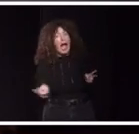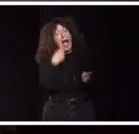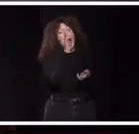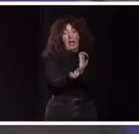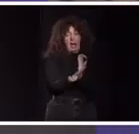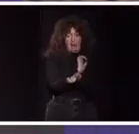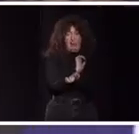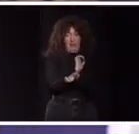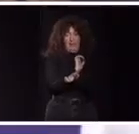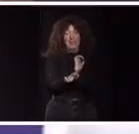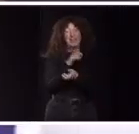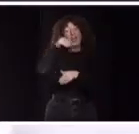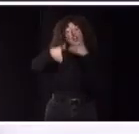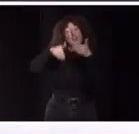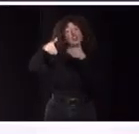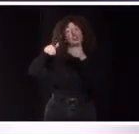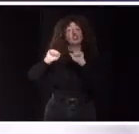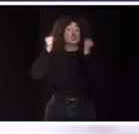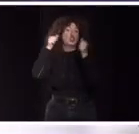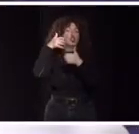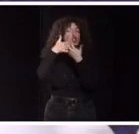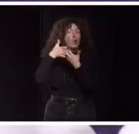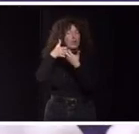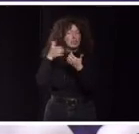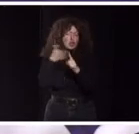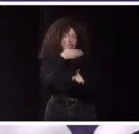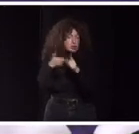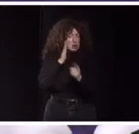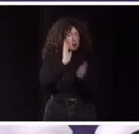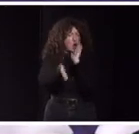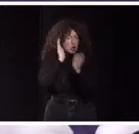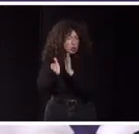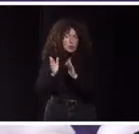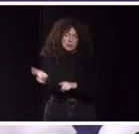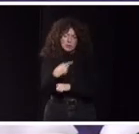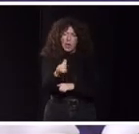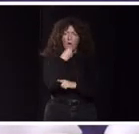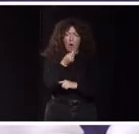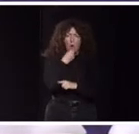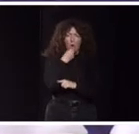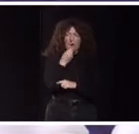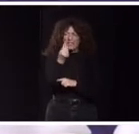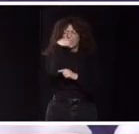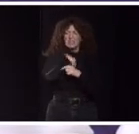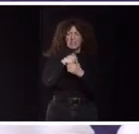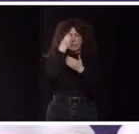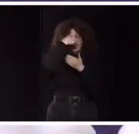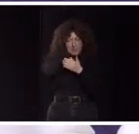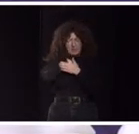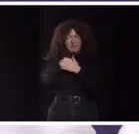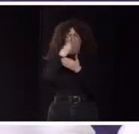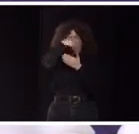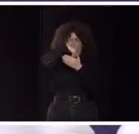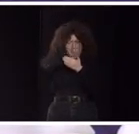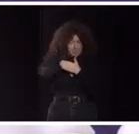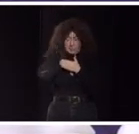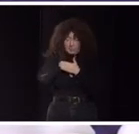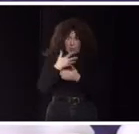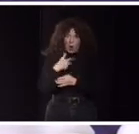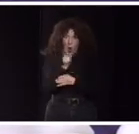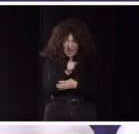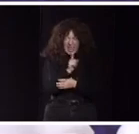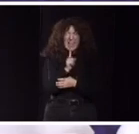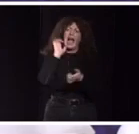cárcel. A las sufragistas las sometieron a tortura, las obligaban a comer y las metían la comida en contra de su voluntad.